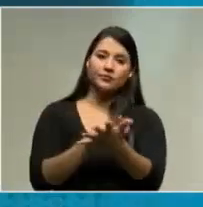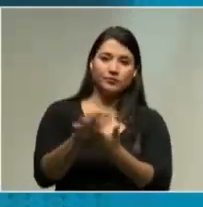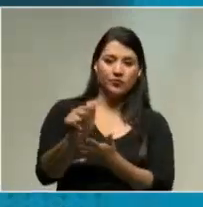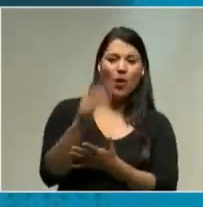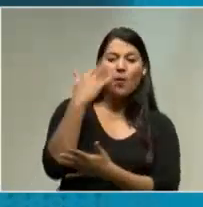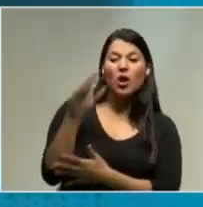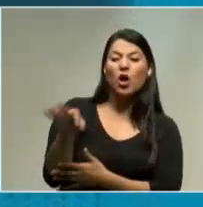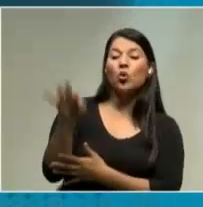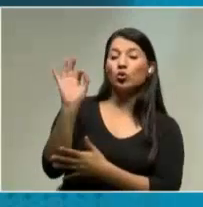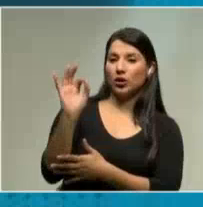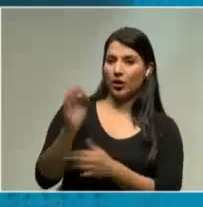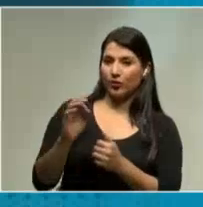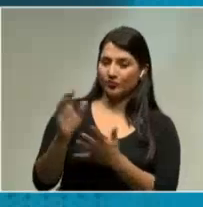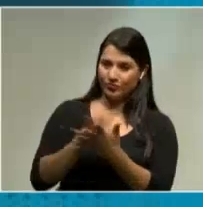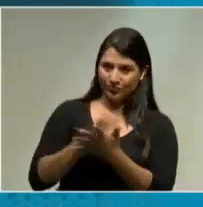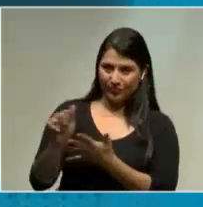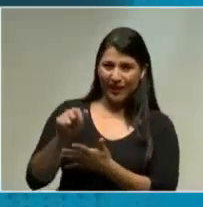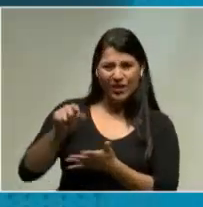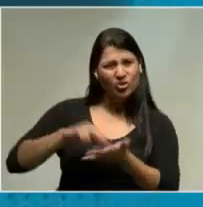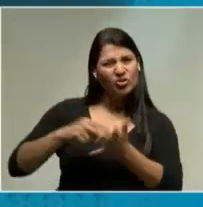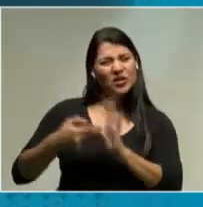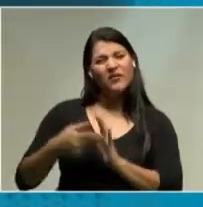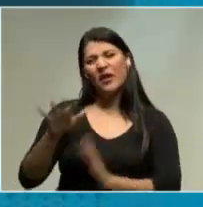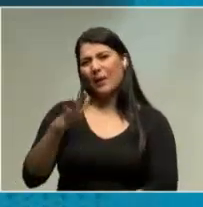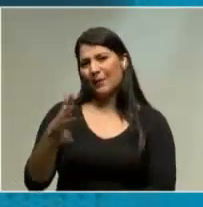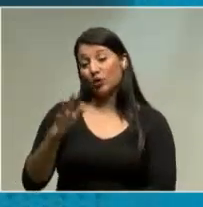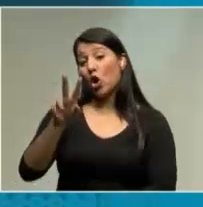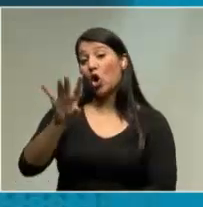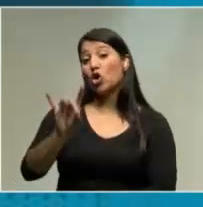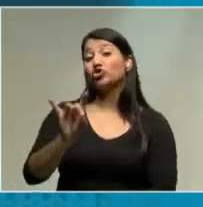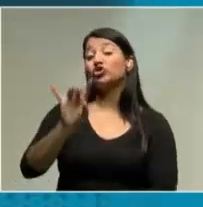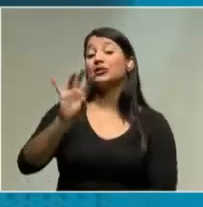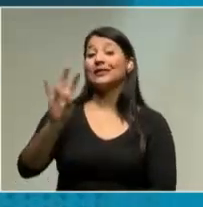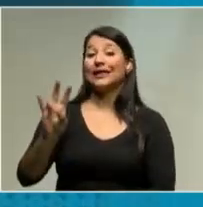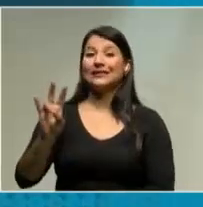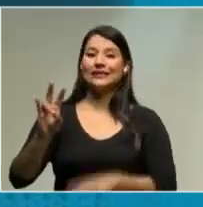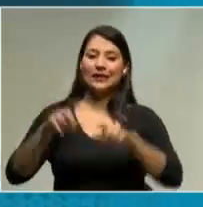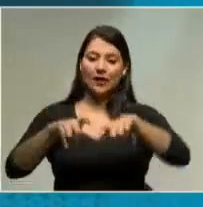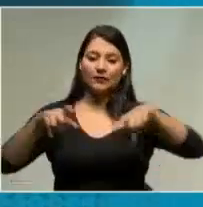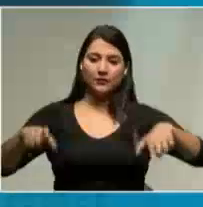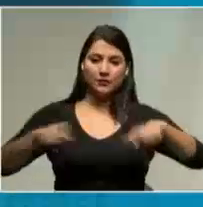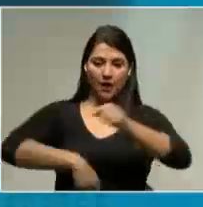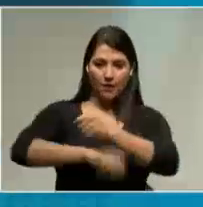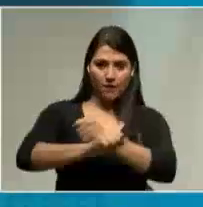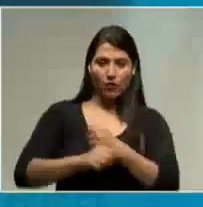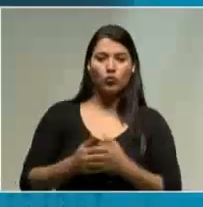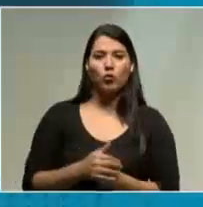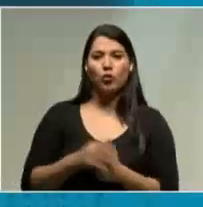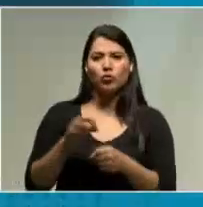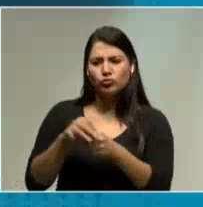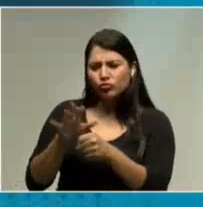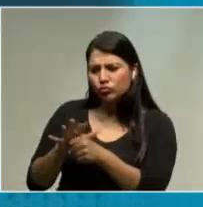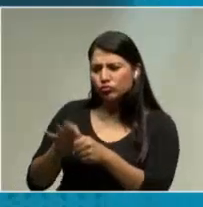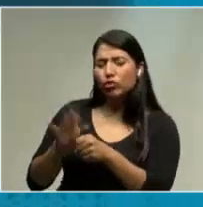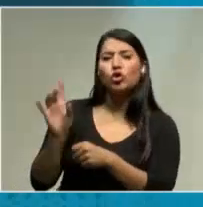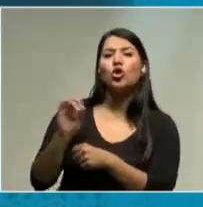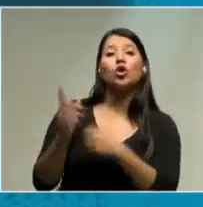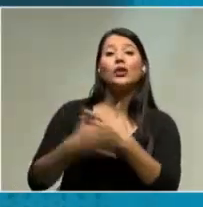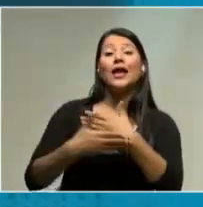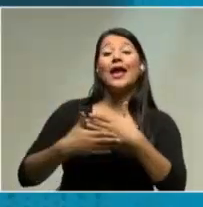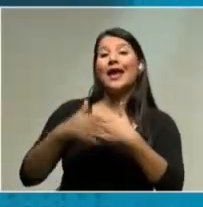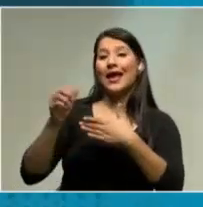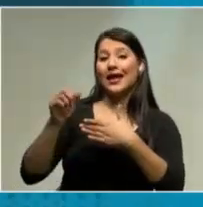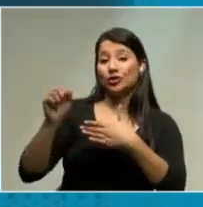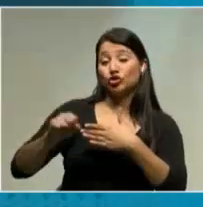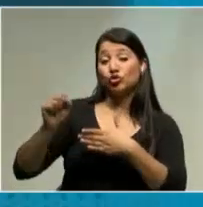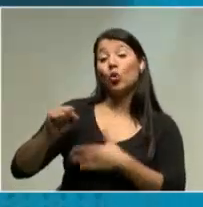351.749 metros cuadrados. Esto equivale aproximadamente a 87 canchas de fútbol. Las plantaciones se agrupan en el sur de la vertiente del